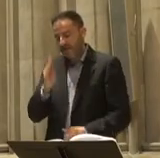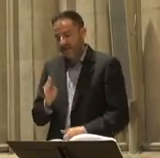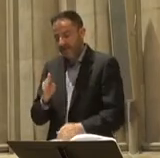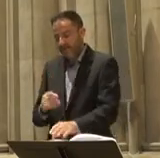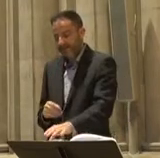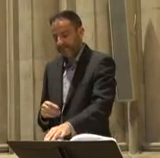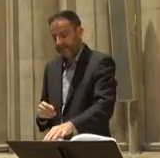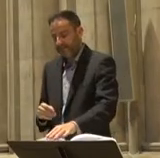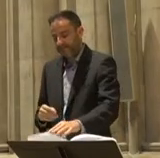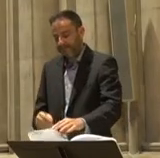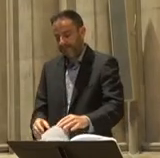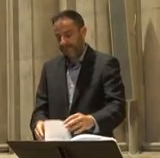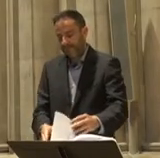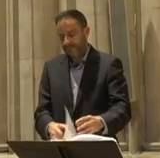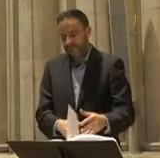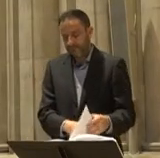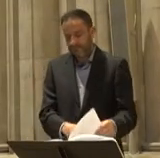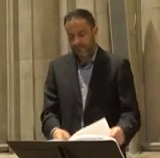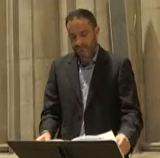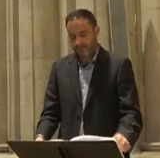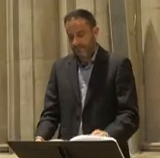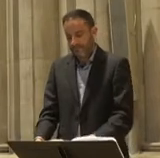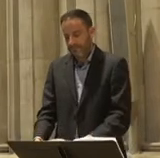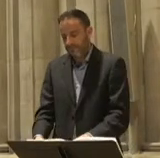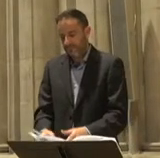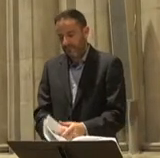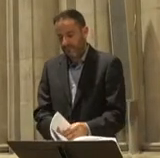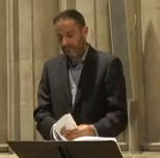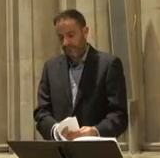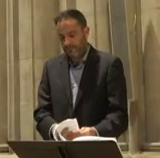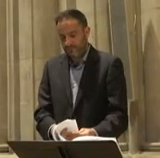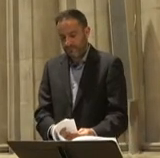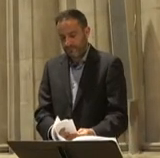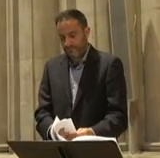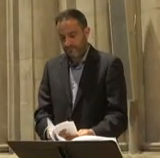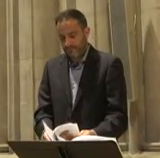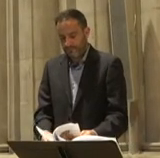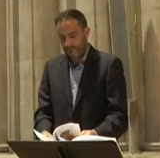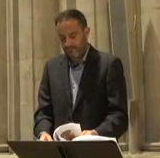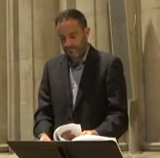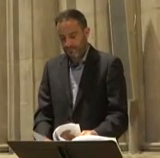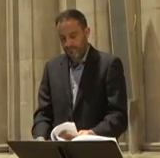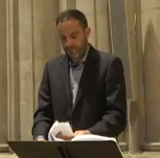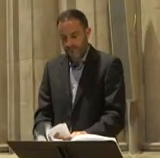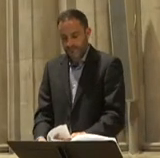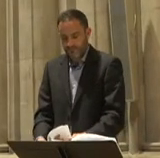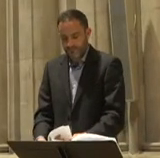Thanks be to God.